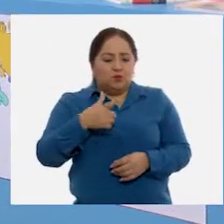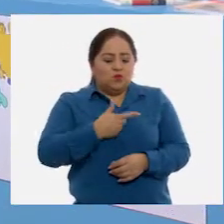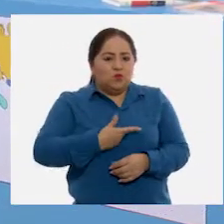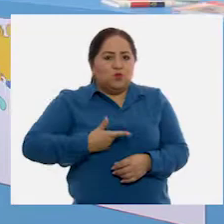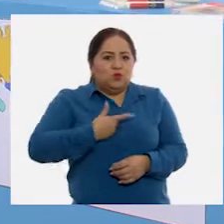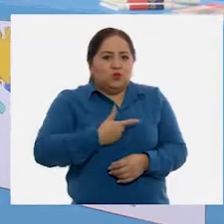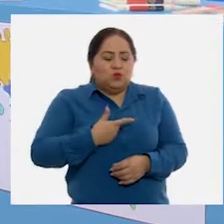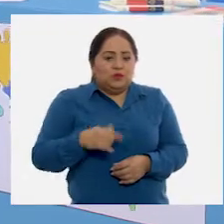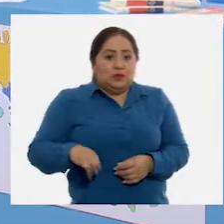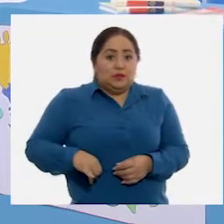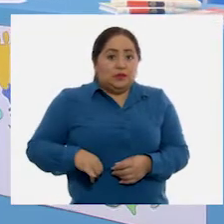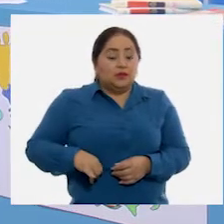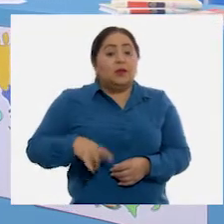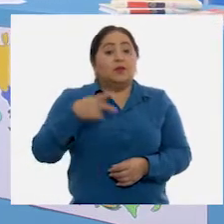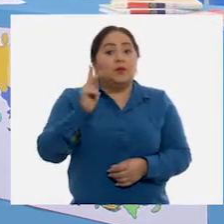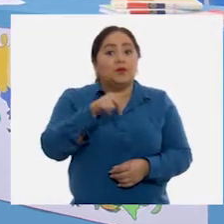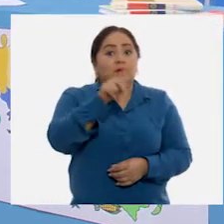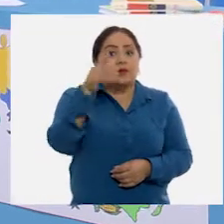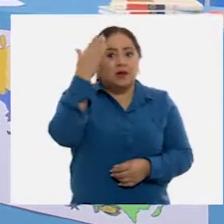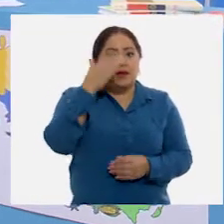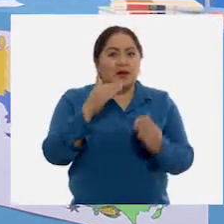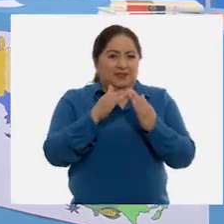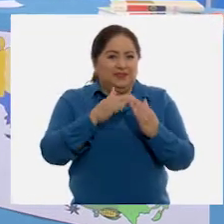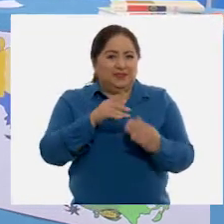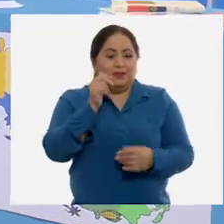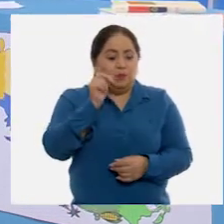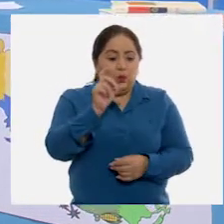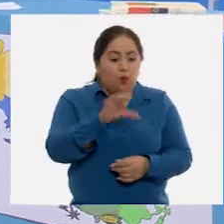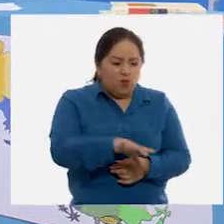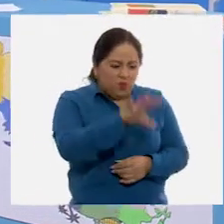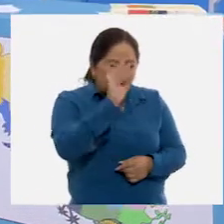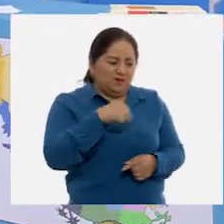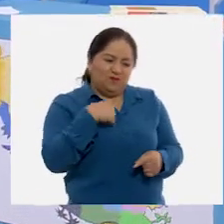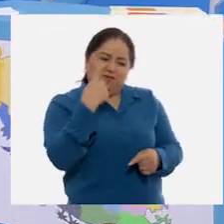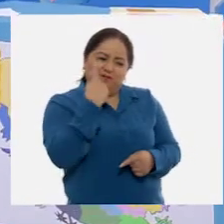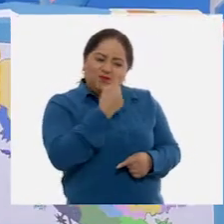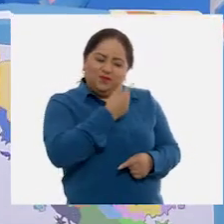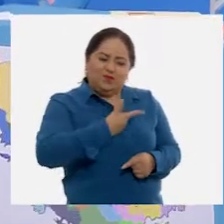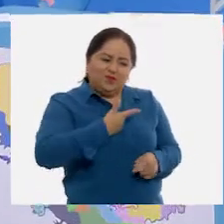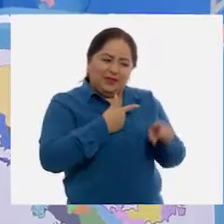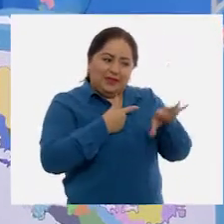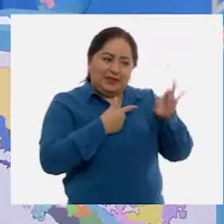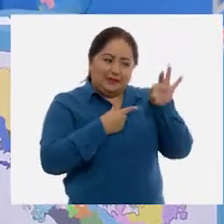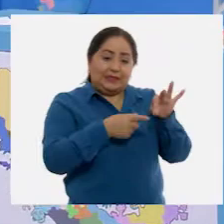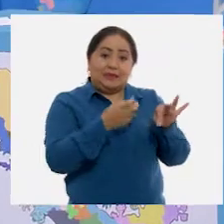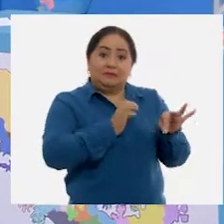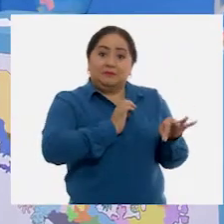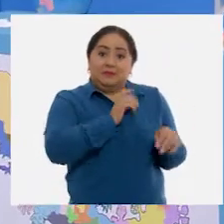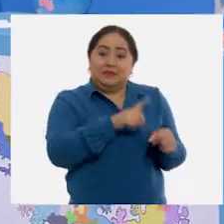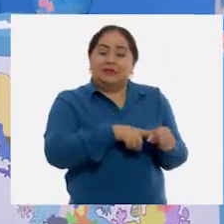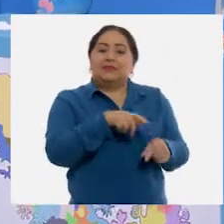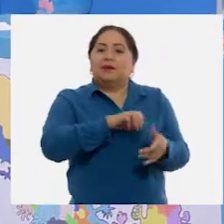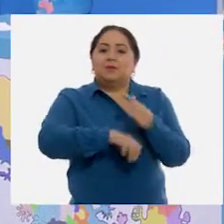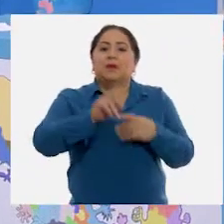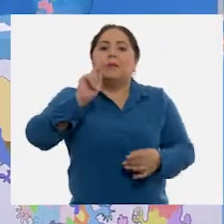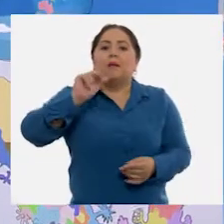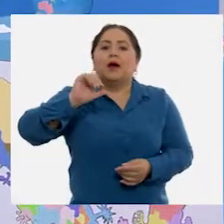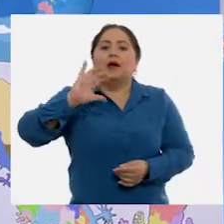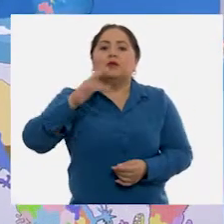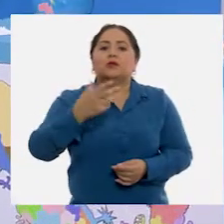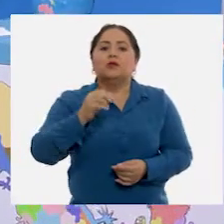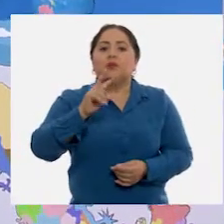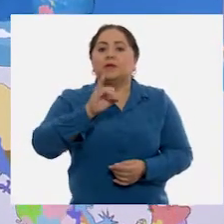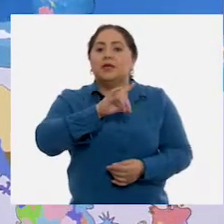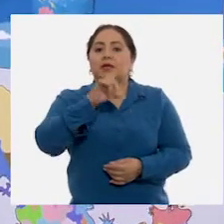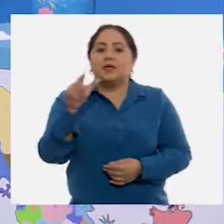intereses. Como saben, en casa nosotras elegimos un personaje muy especial y es Pancho Villa. Y